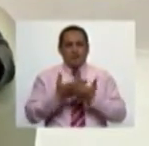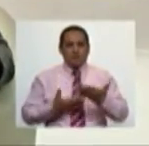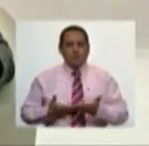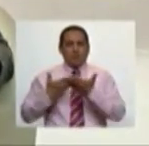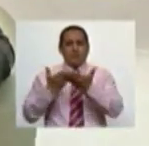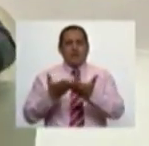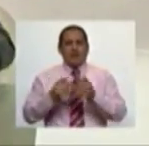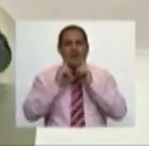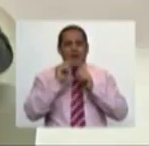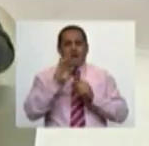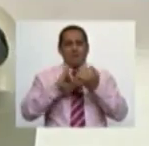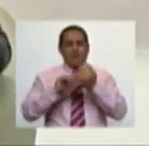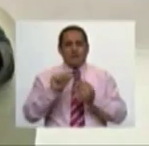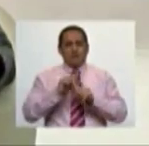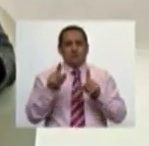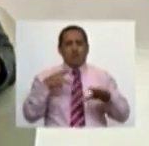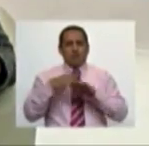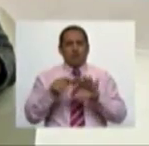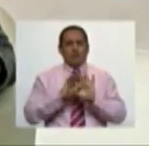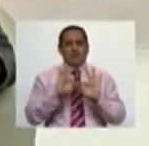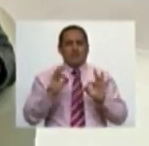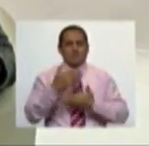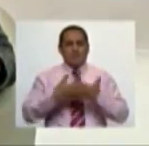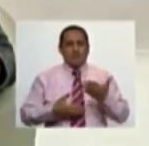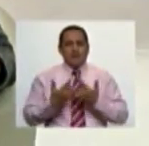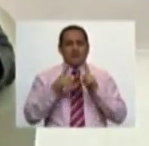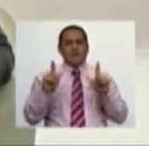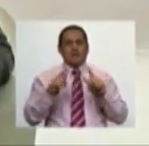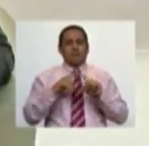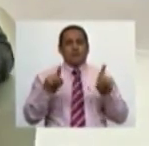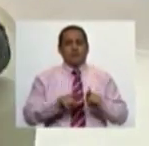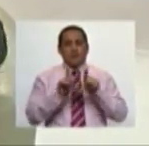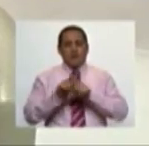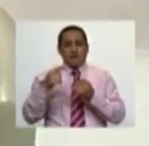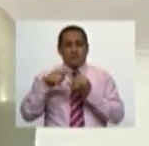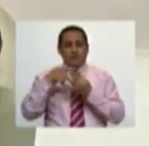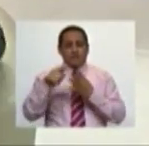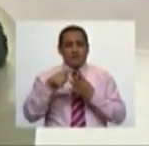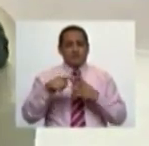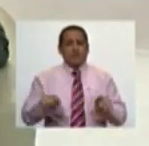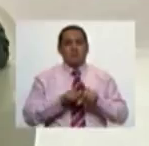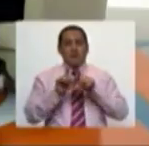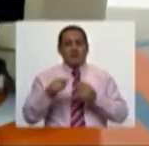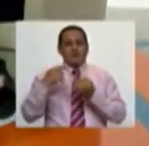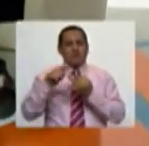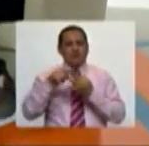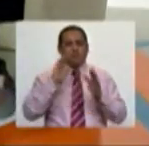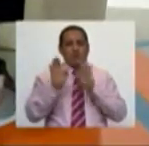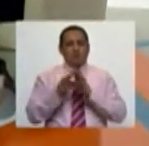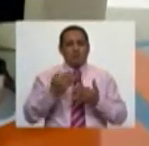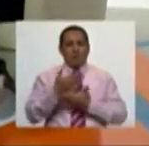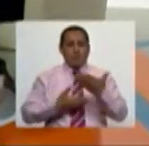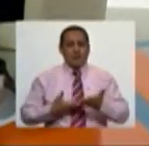aquí un habeas corpus si no se estaba restringiendo ninguna libertad. Pero es que hay tipos, ¿verdad? Exactamente, hay